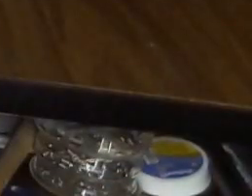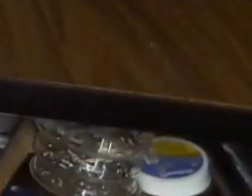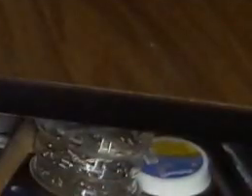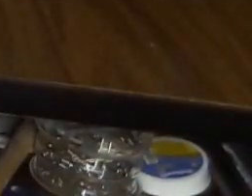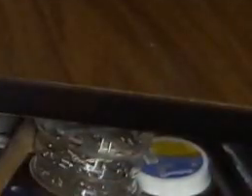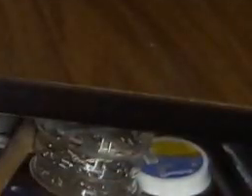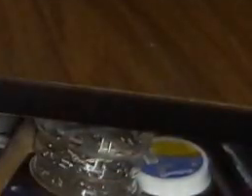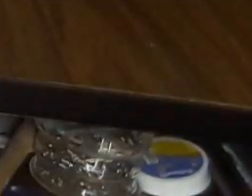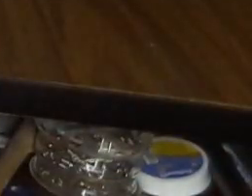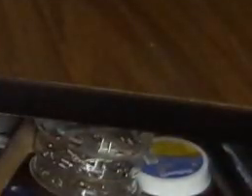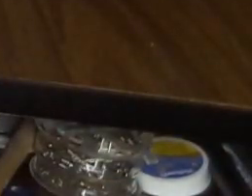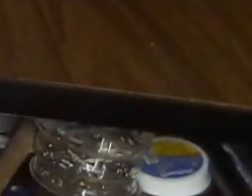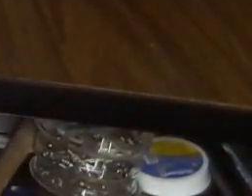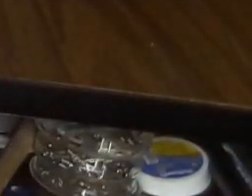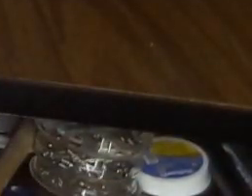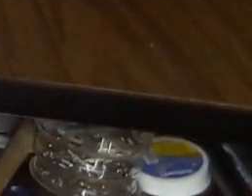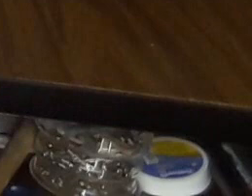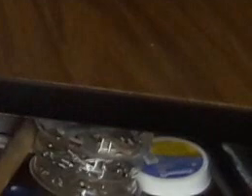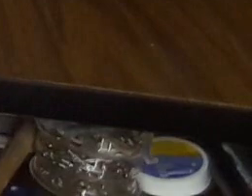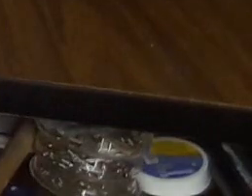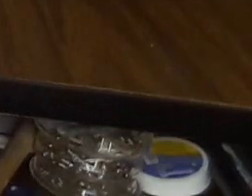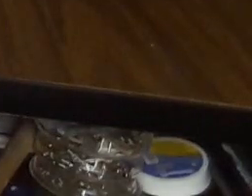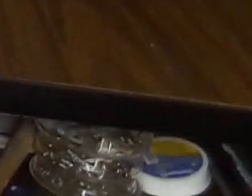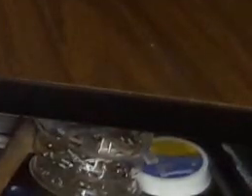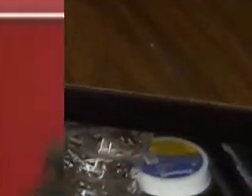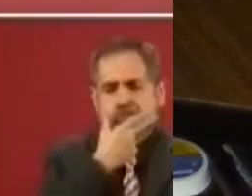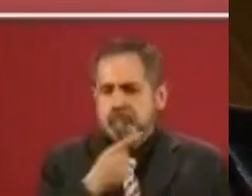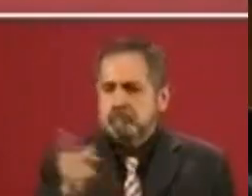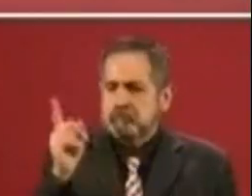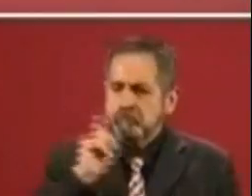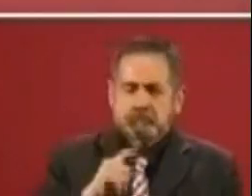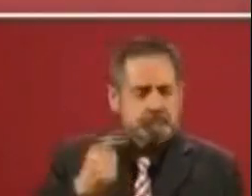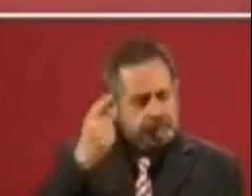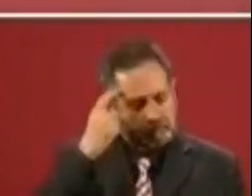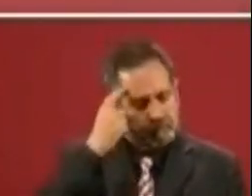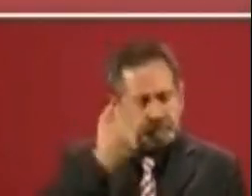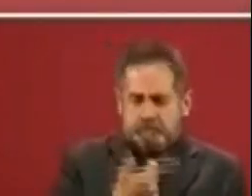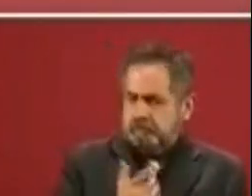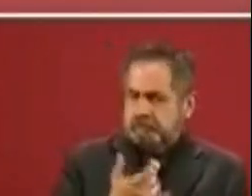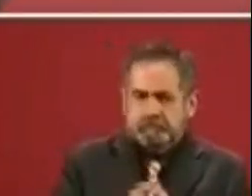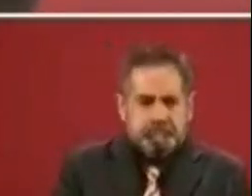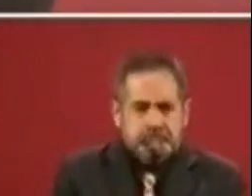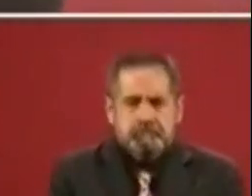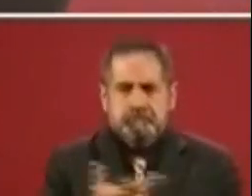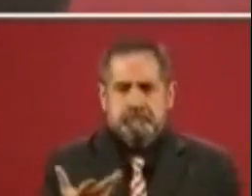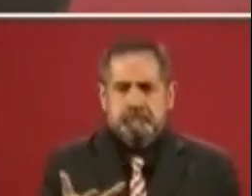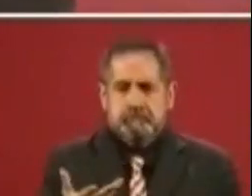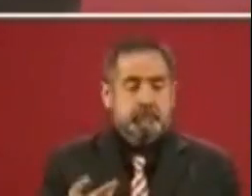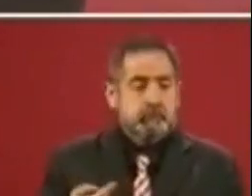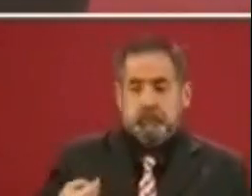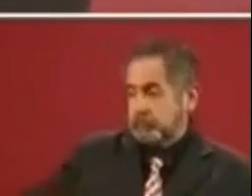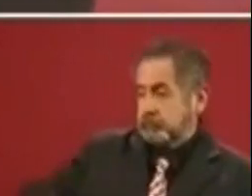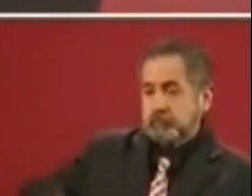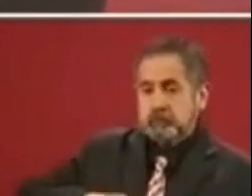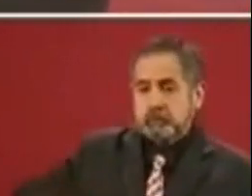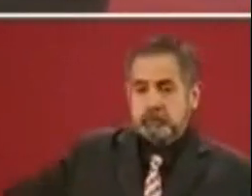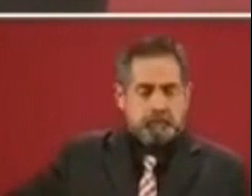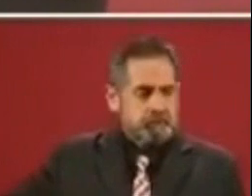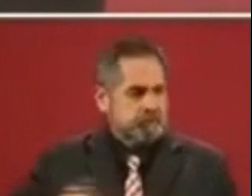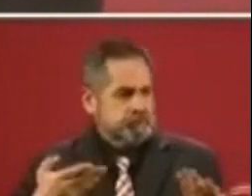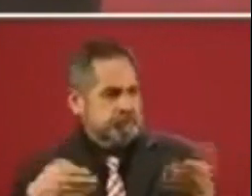importancia, negar lo fuerte de este movimiento no ayuda en nada. No vamos nunca a